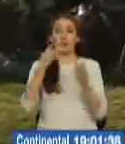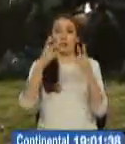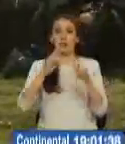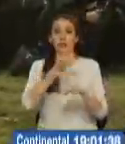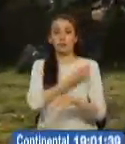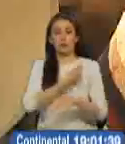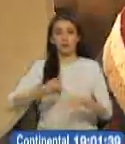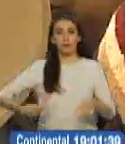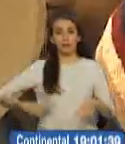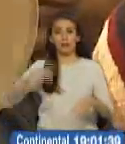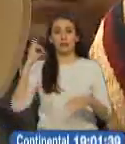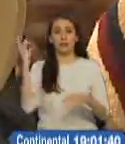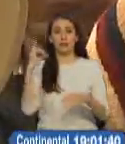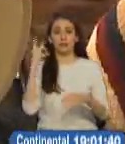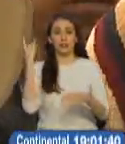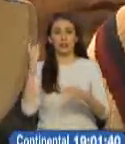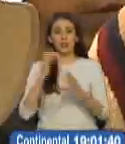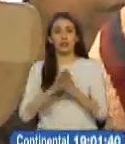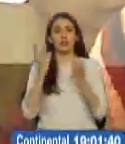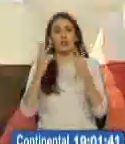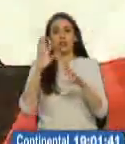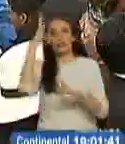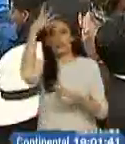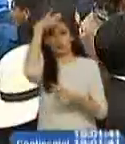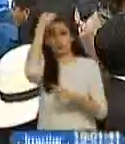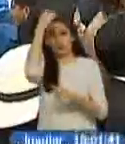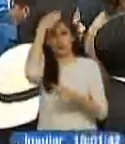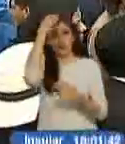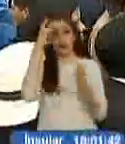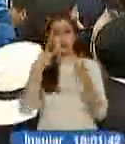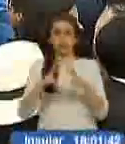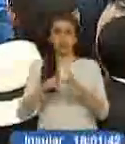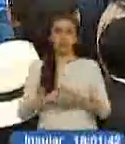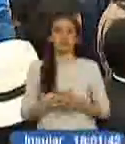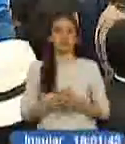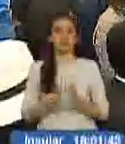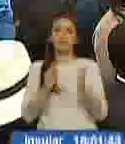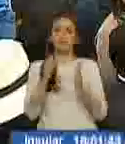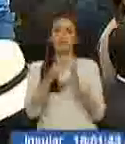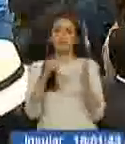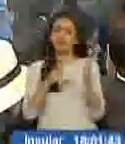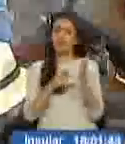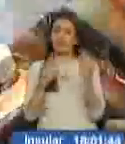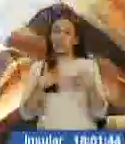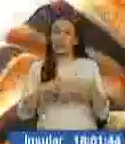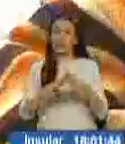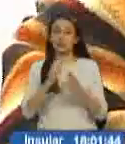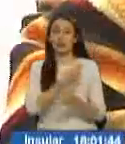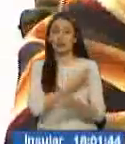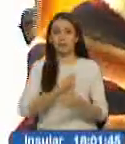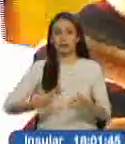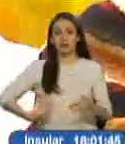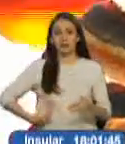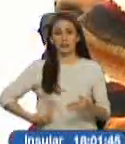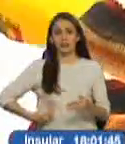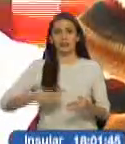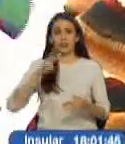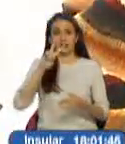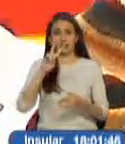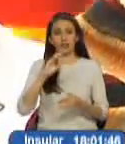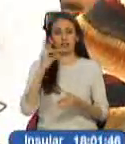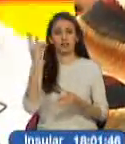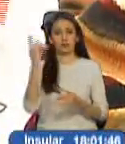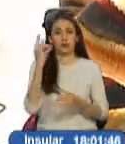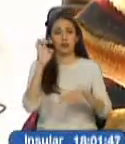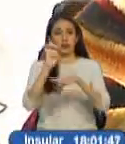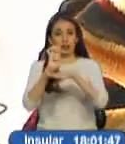Evo Morales, y del vicepresidente de la República, Jorge Glass. Tras este acto ceremonial, los presidentes Moreno y Morales se dirigieron a quienes se